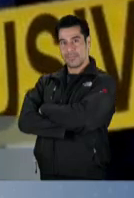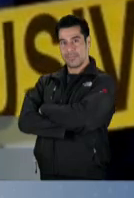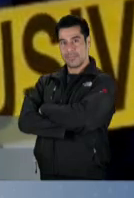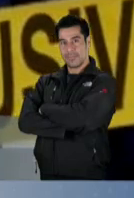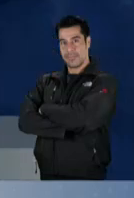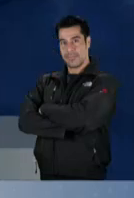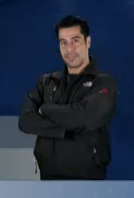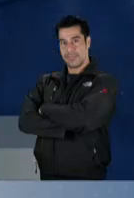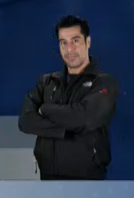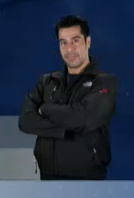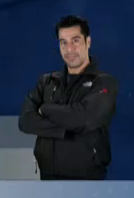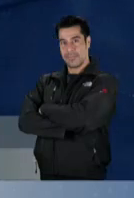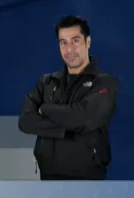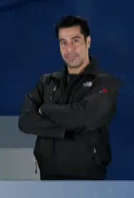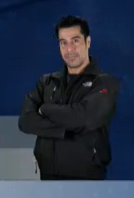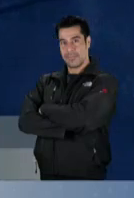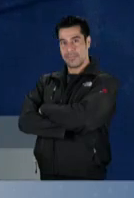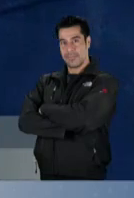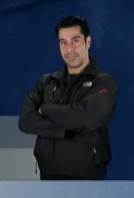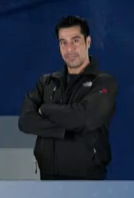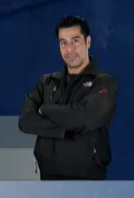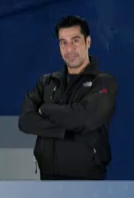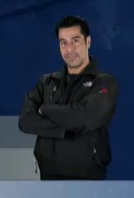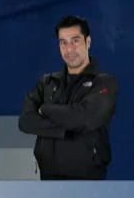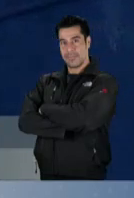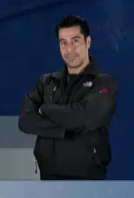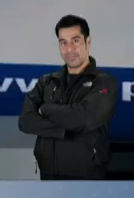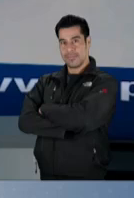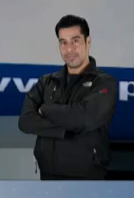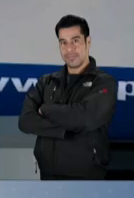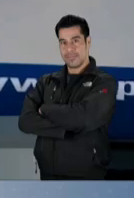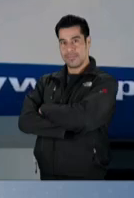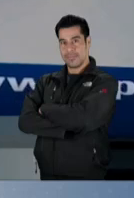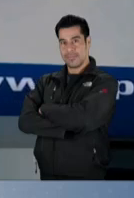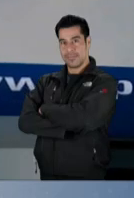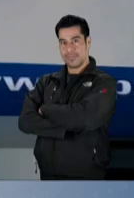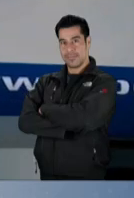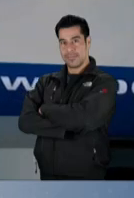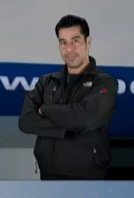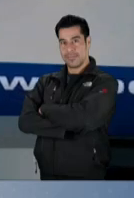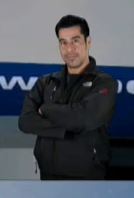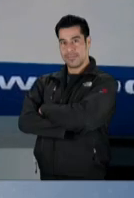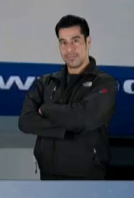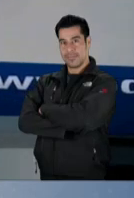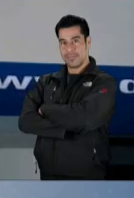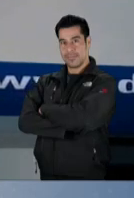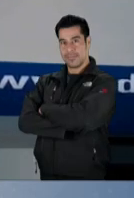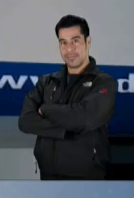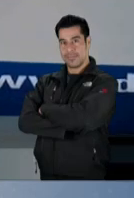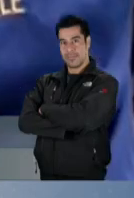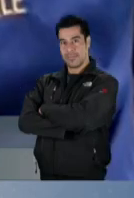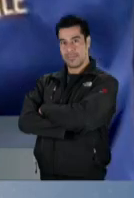las herramientas robadas, pero también de la banda que realizó este millonario robo en la comuna de Vitacura. Bío Bío, la radio.